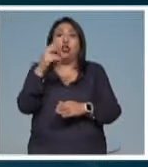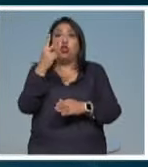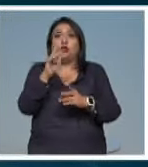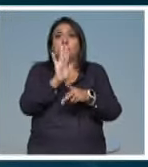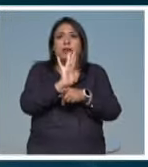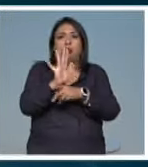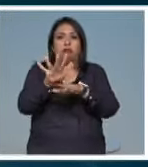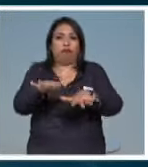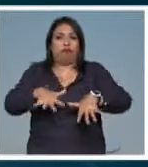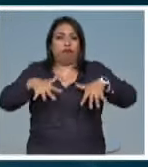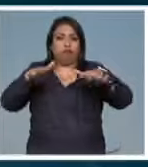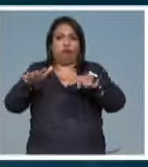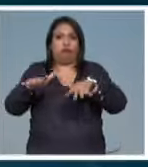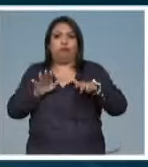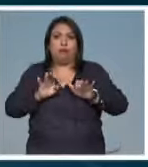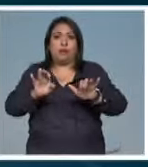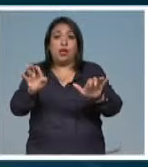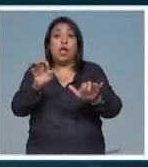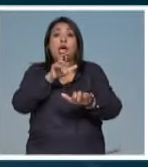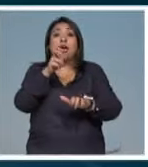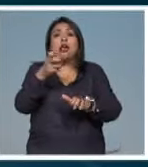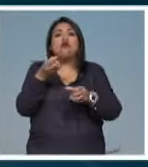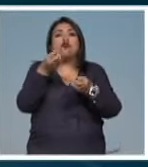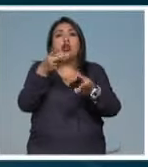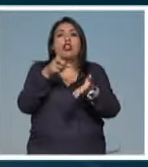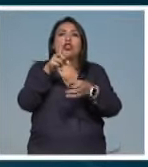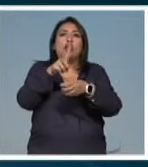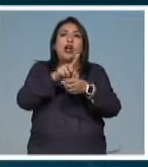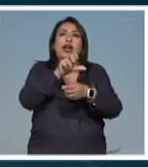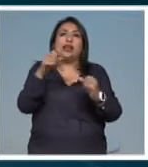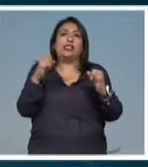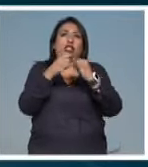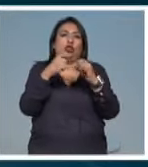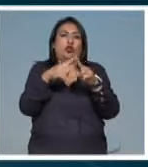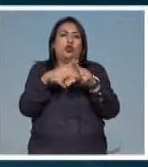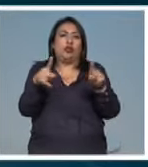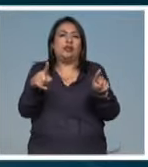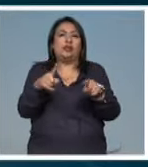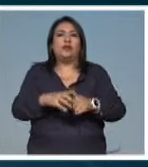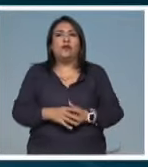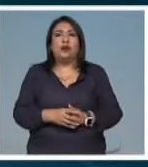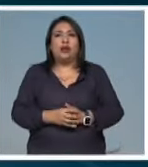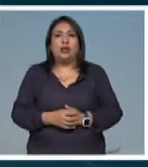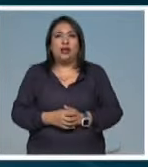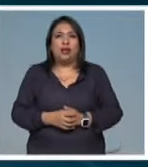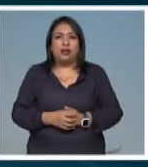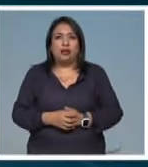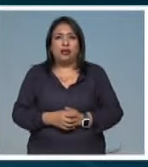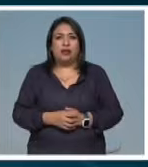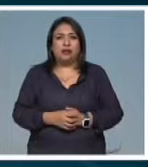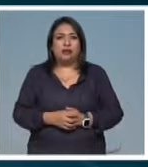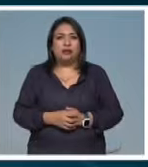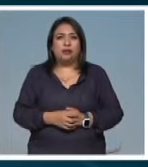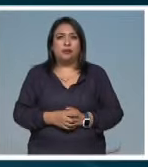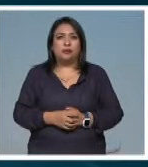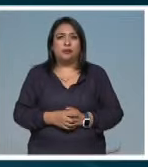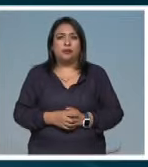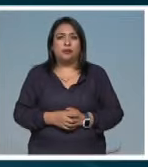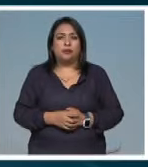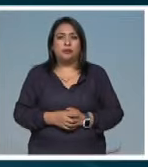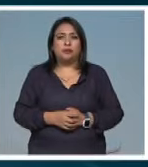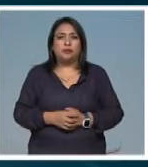de las galas, funciones cuya taquilla es donada a diferentes instituciones. No fue mi culpa. No fue tu culpa. ¿Quieres que le llame al policía